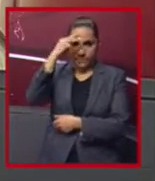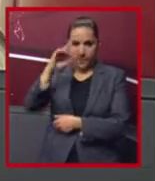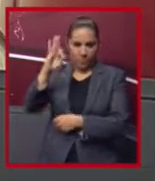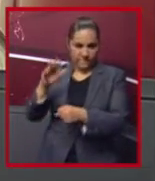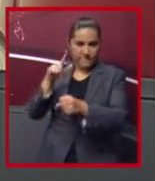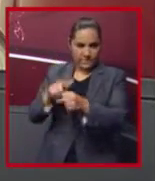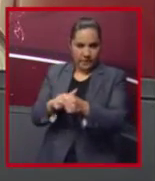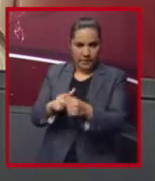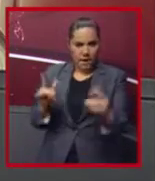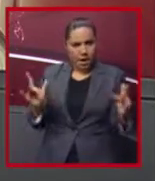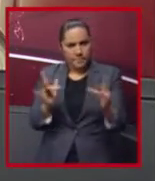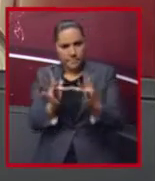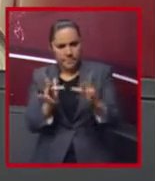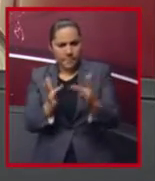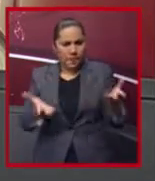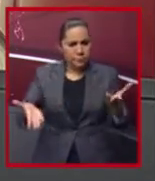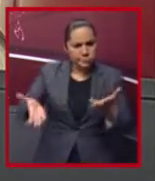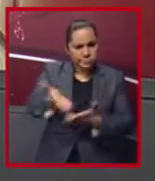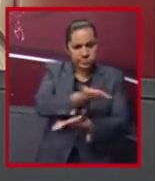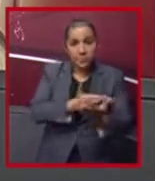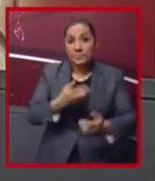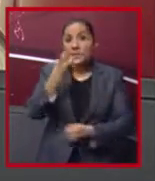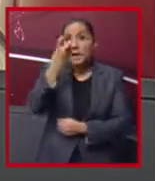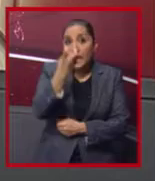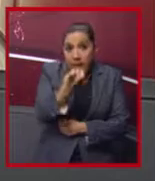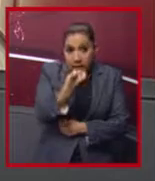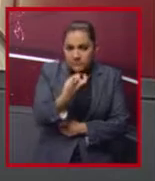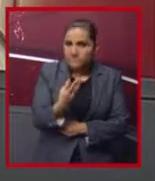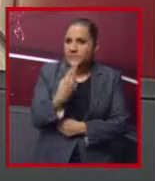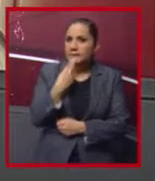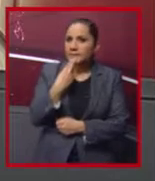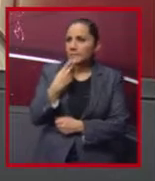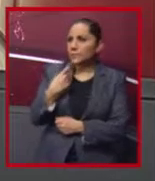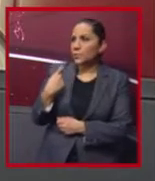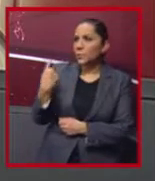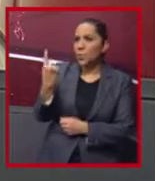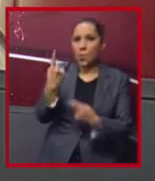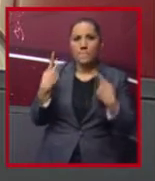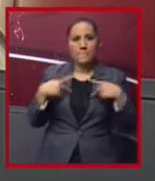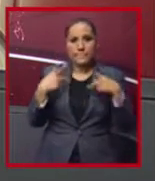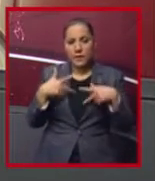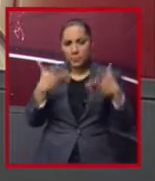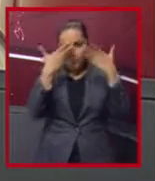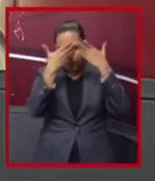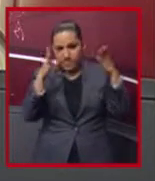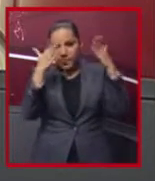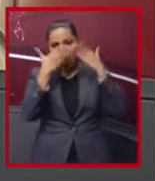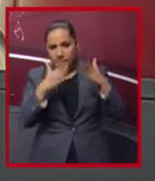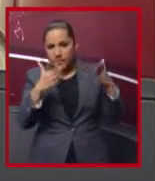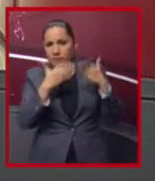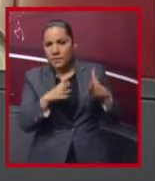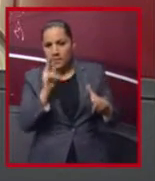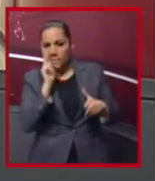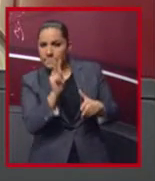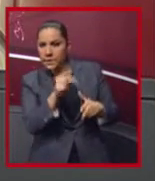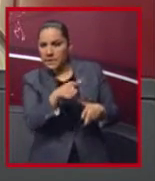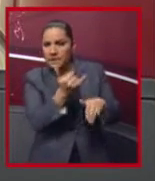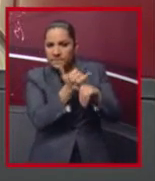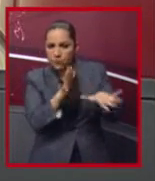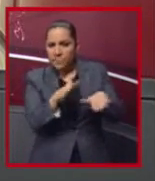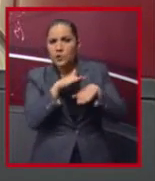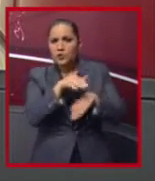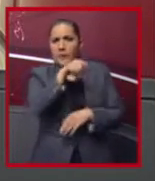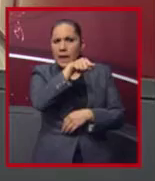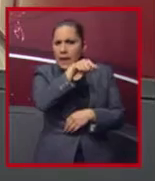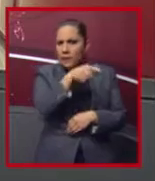Esto permite que tengamos los ciudadanos una visión de cómo está este tema del respeto y la defensa de